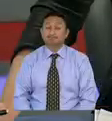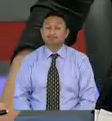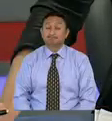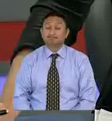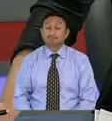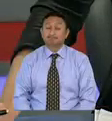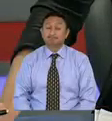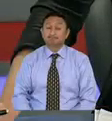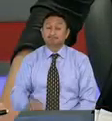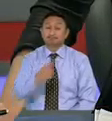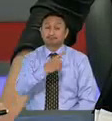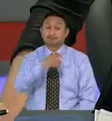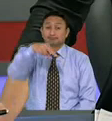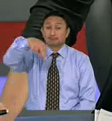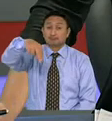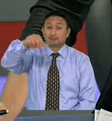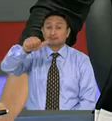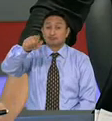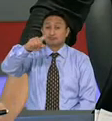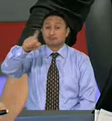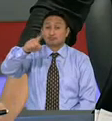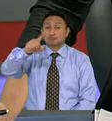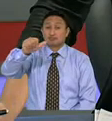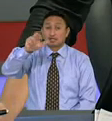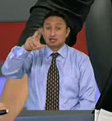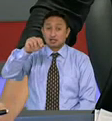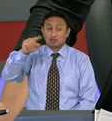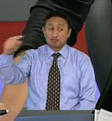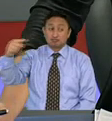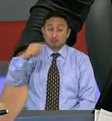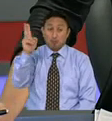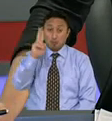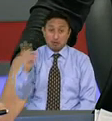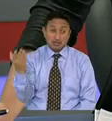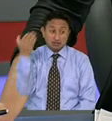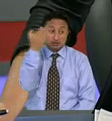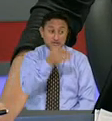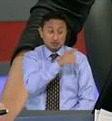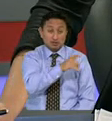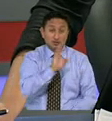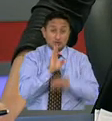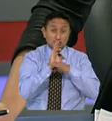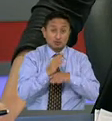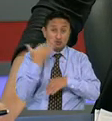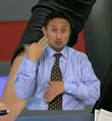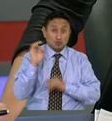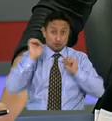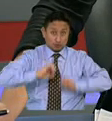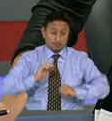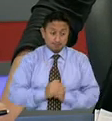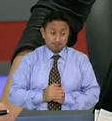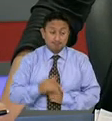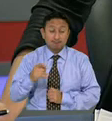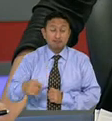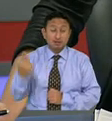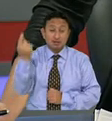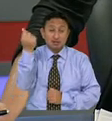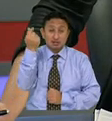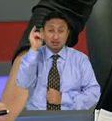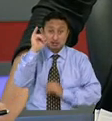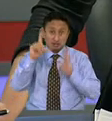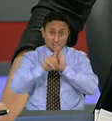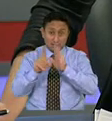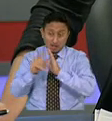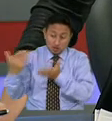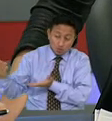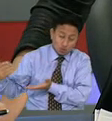Miguel Ángel Nazareno no acudió este viernes a rendir su versión libre y voluntaria por el presunto caso de captación ilegal de